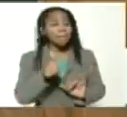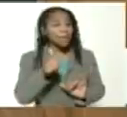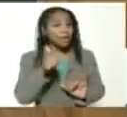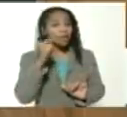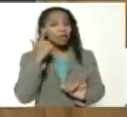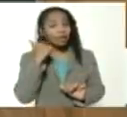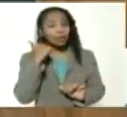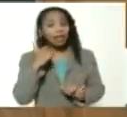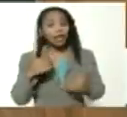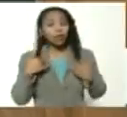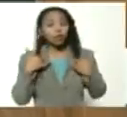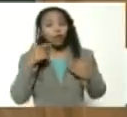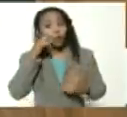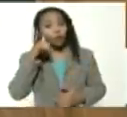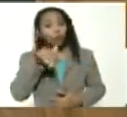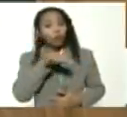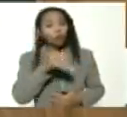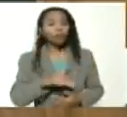sufre nuestro pueblo.